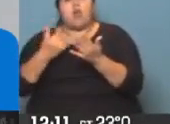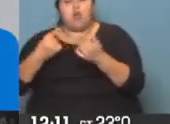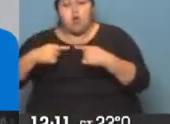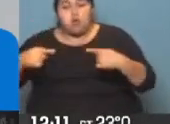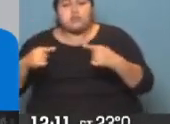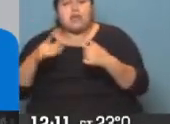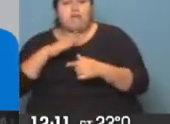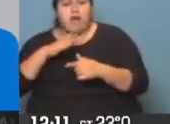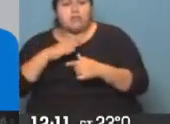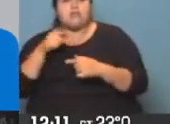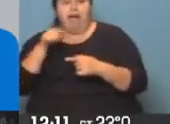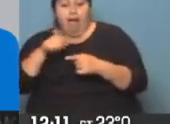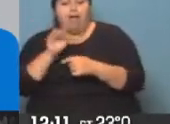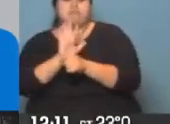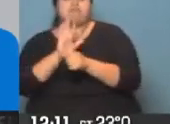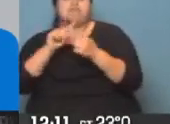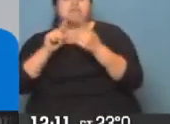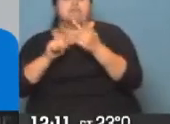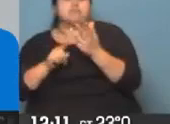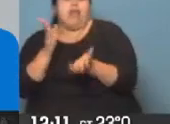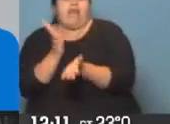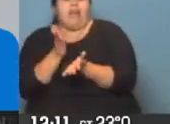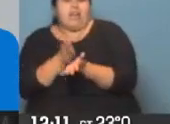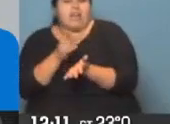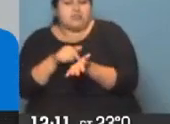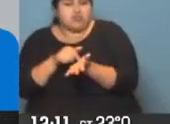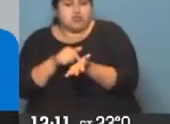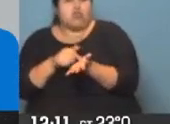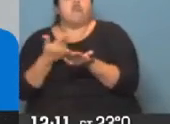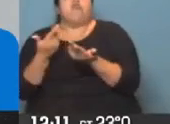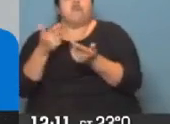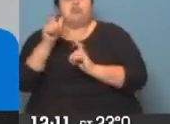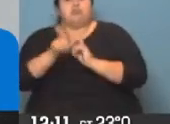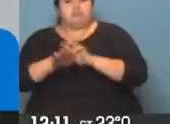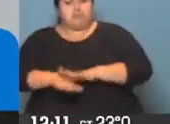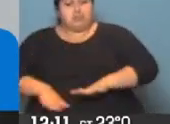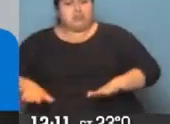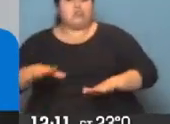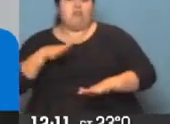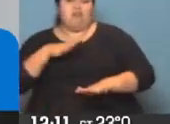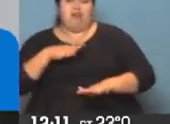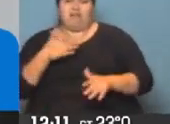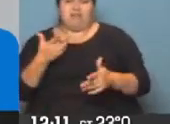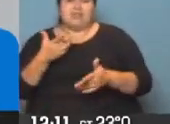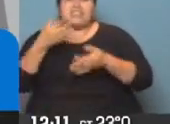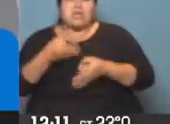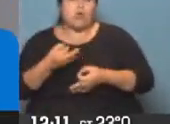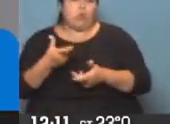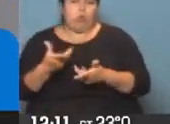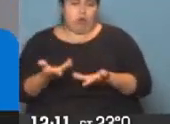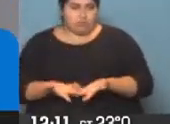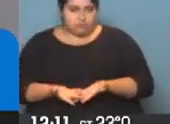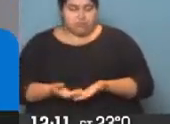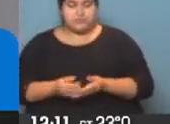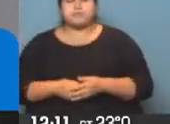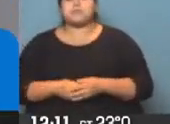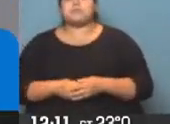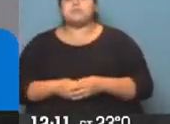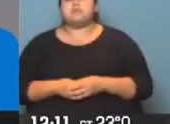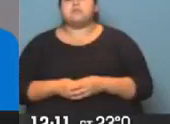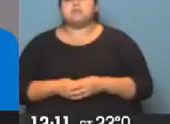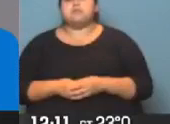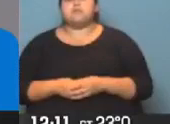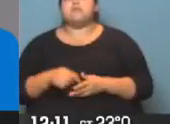hoy todavía, lamentablemente, para la mitad de la población de niños, niñas y adolescentes no está asegurado. Para colmo, hay un apartado